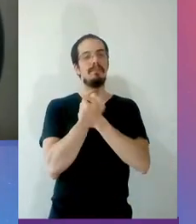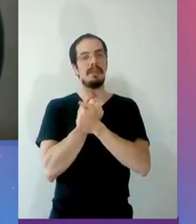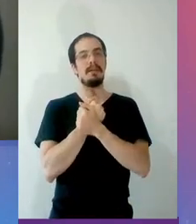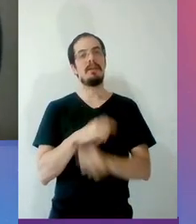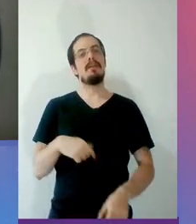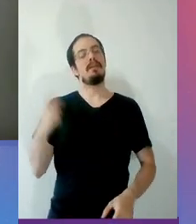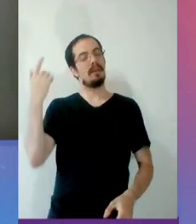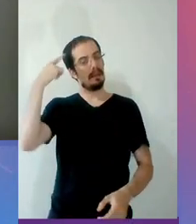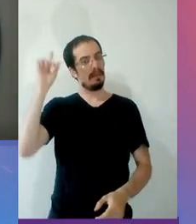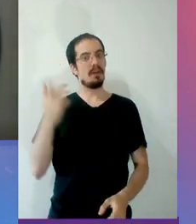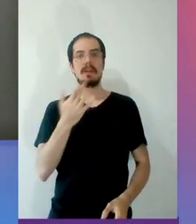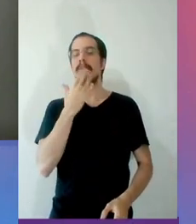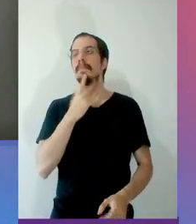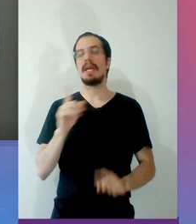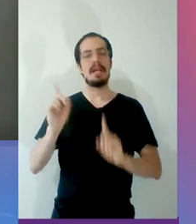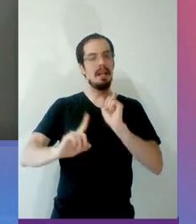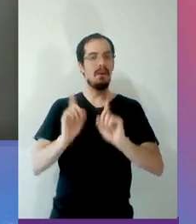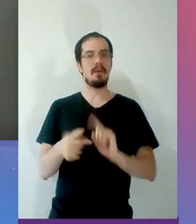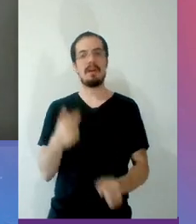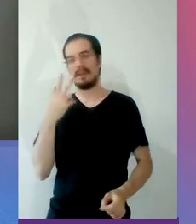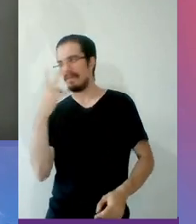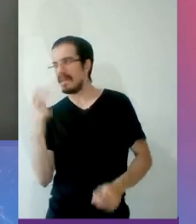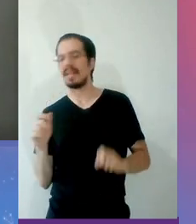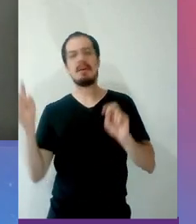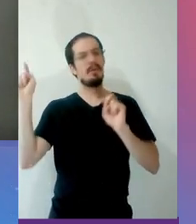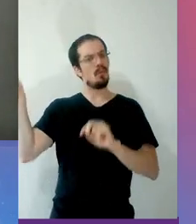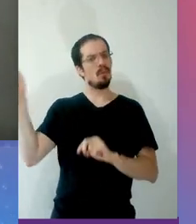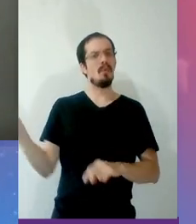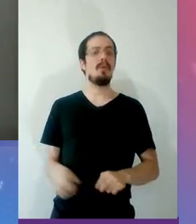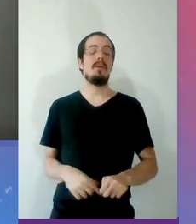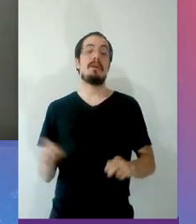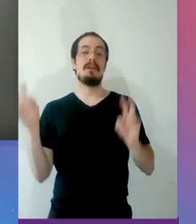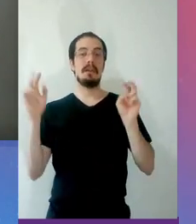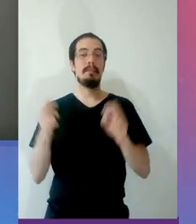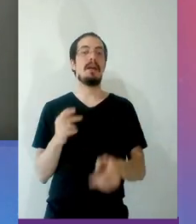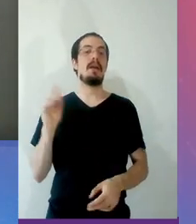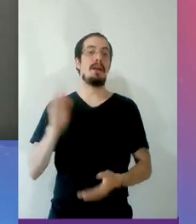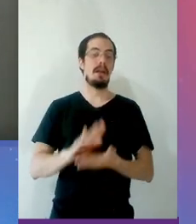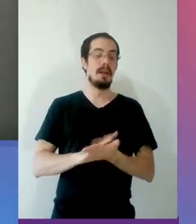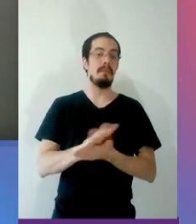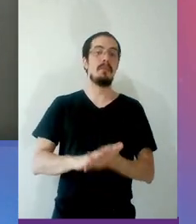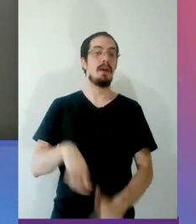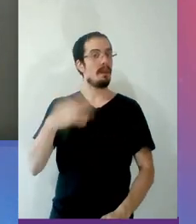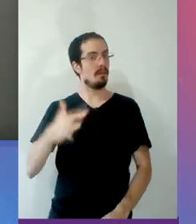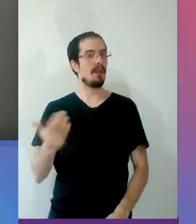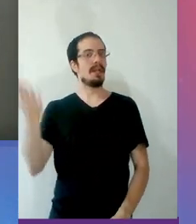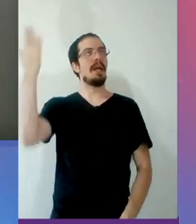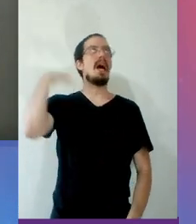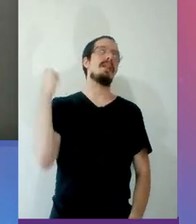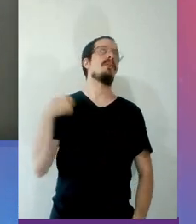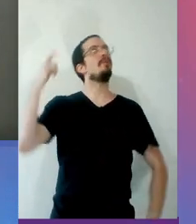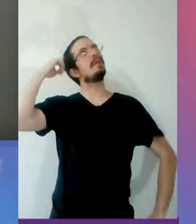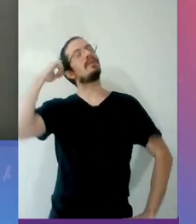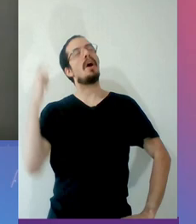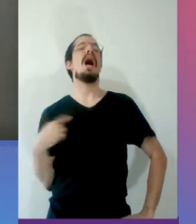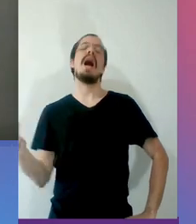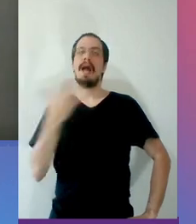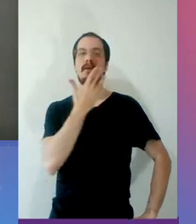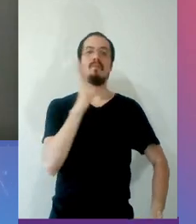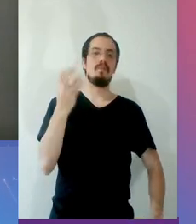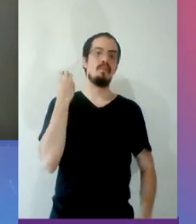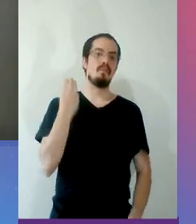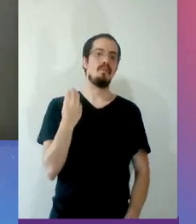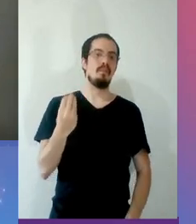que se consideraba en mi época importante era ser bueno para aprender. No importa que el niño fuera, qué sé yo,